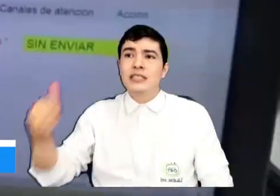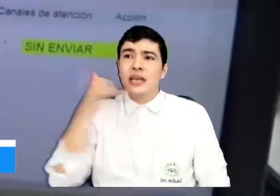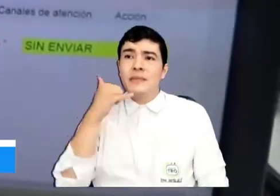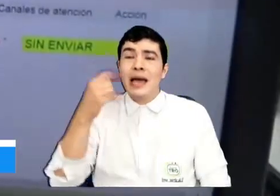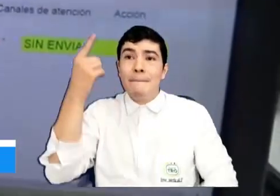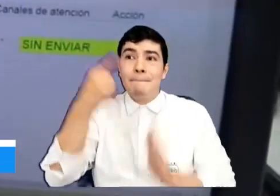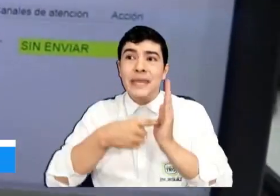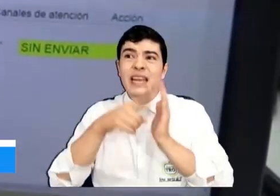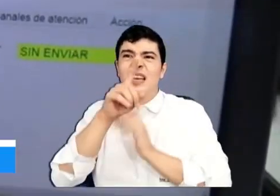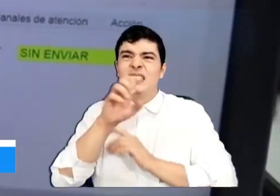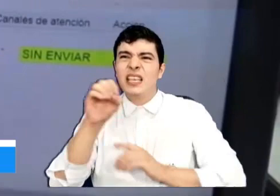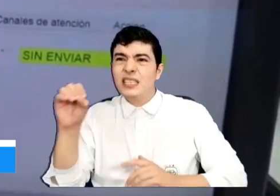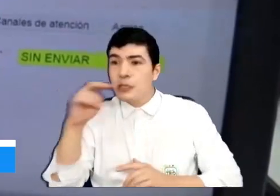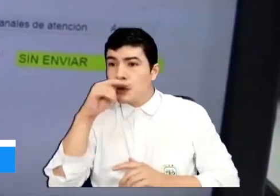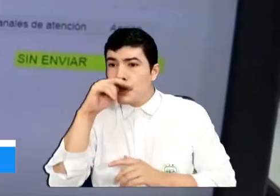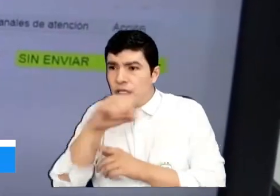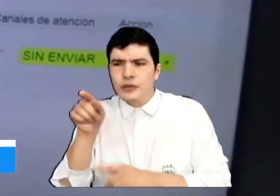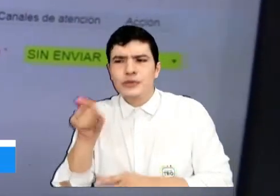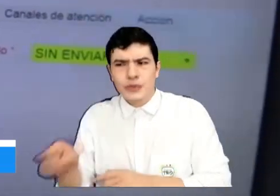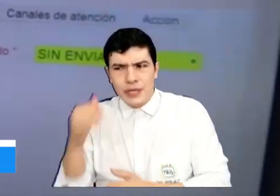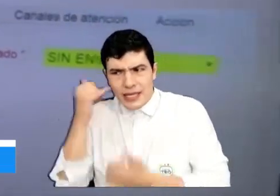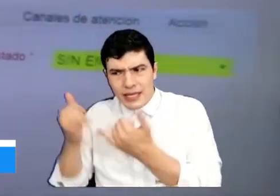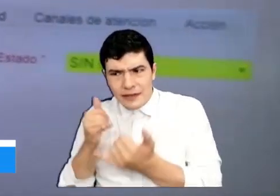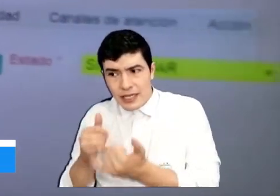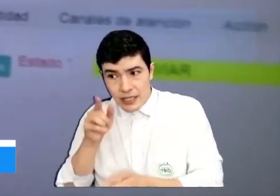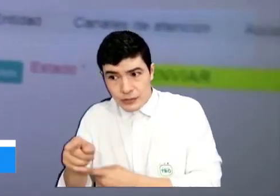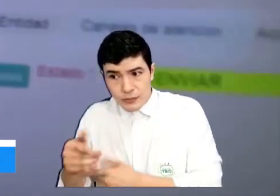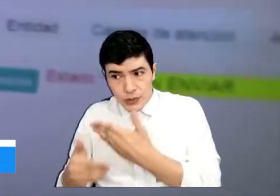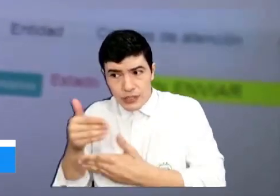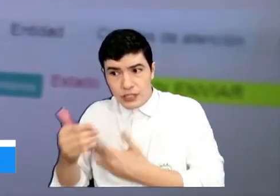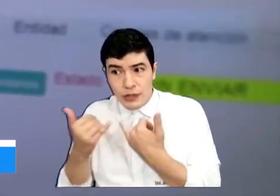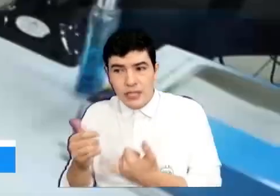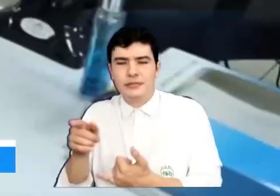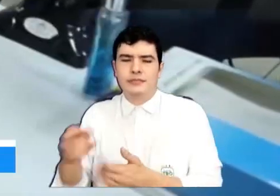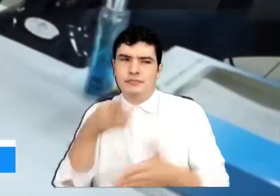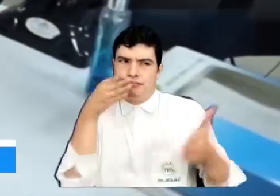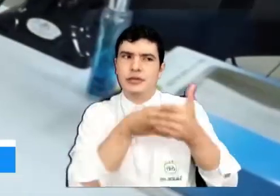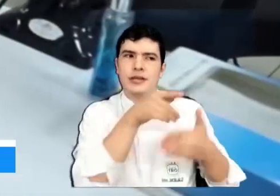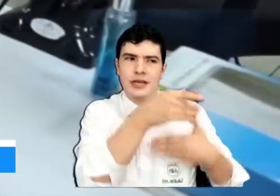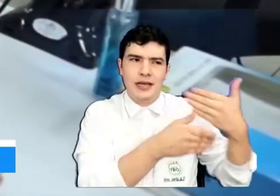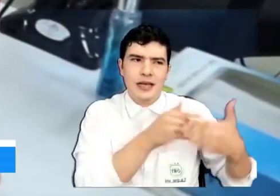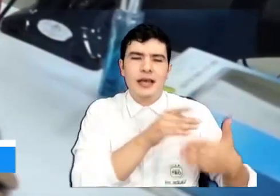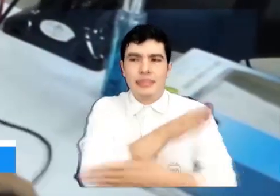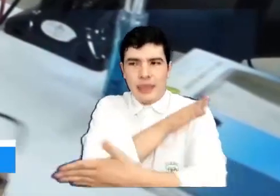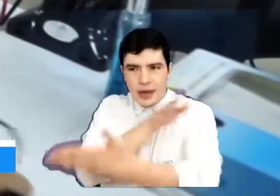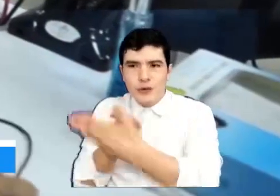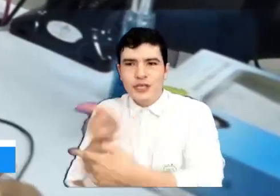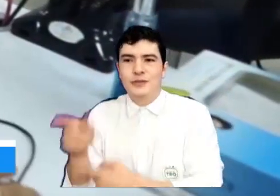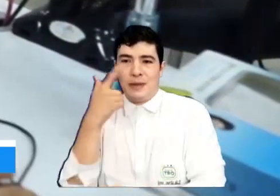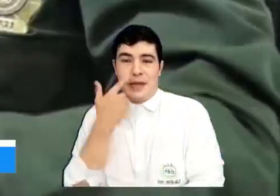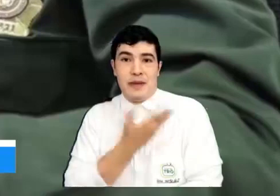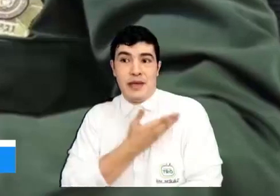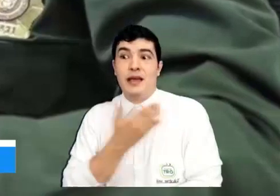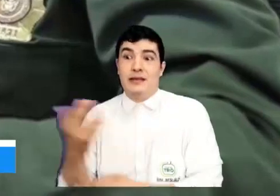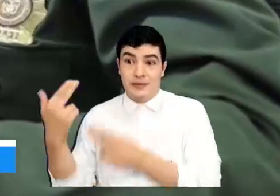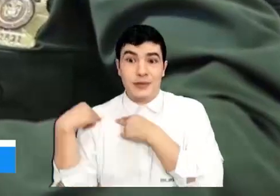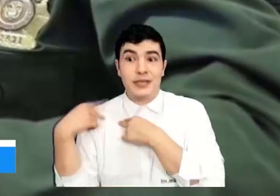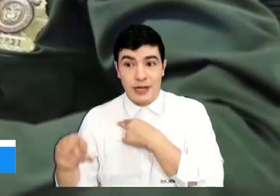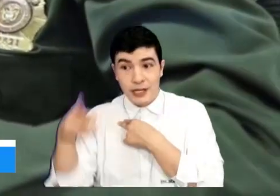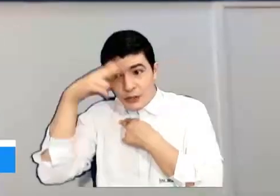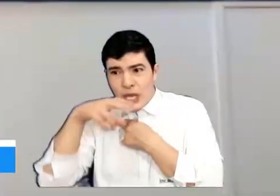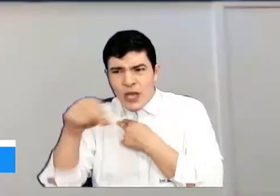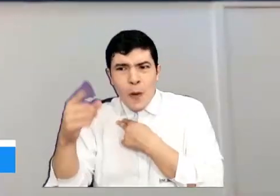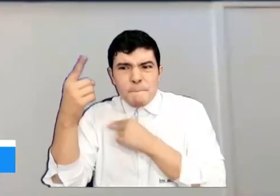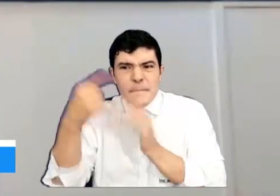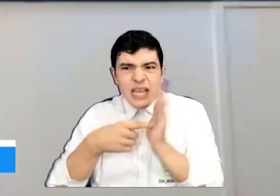otras personas que detrás de líneas se escucha que solamente llaman por molestar o por bromear. Es importante que el